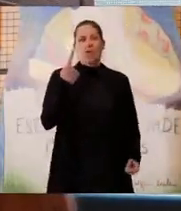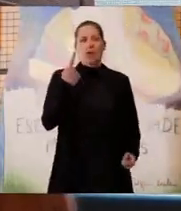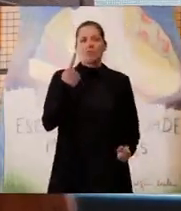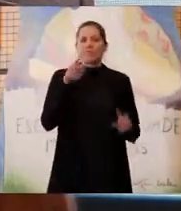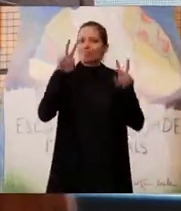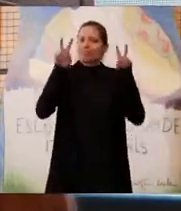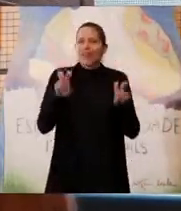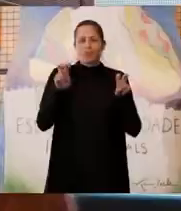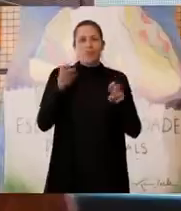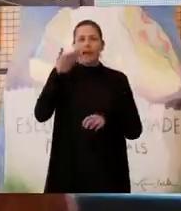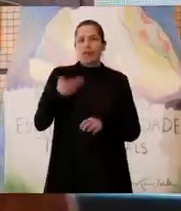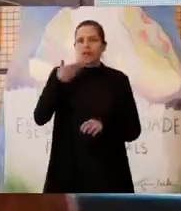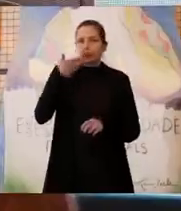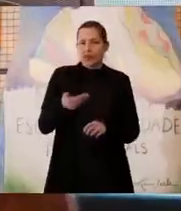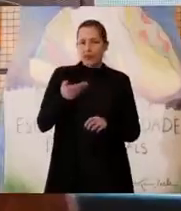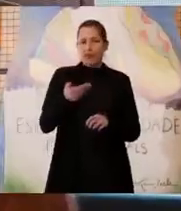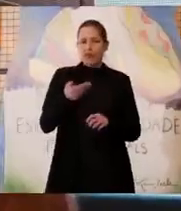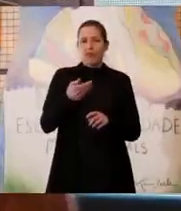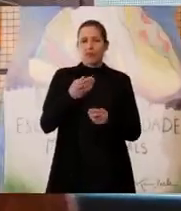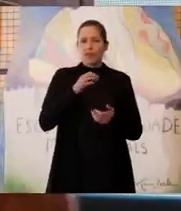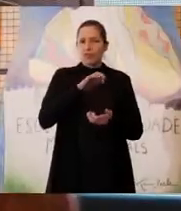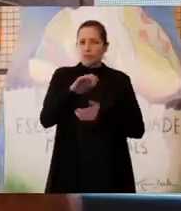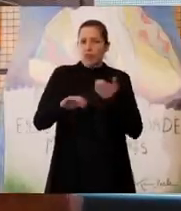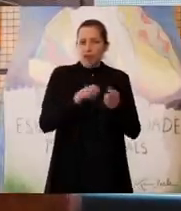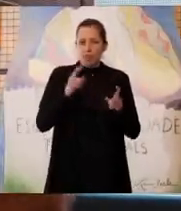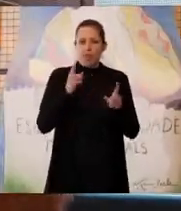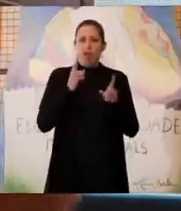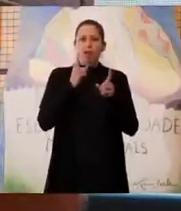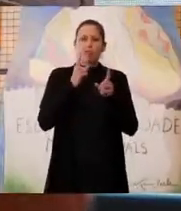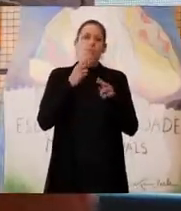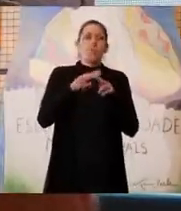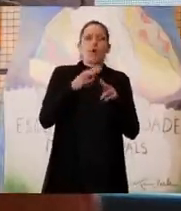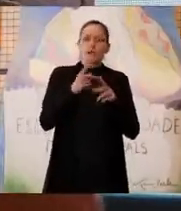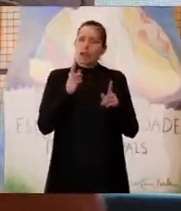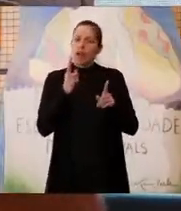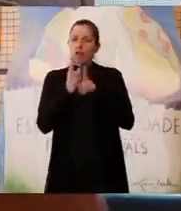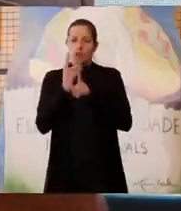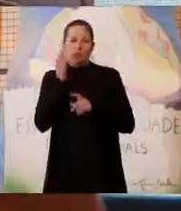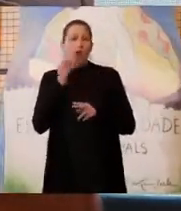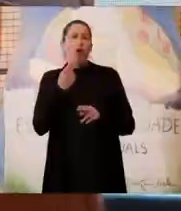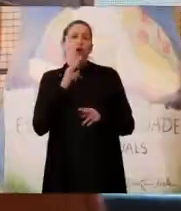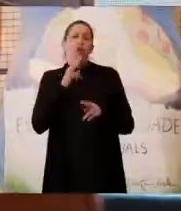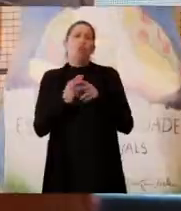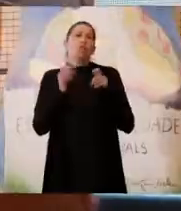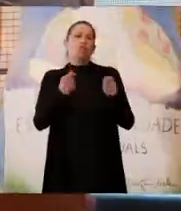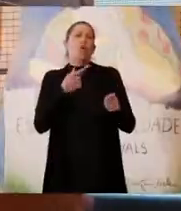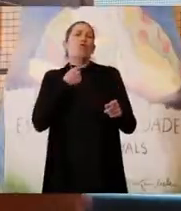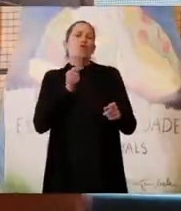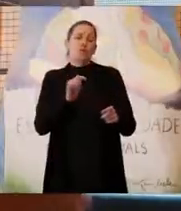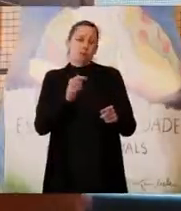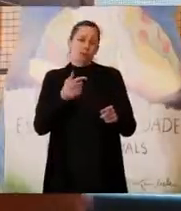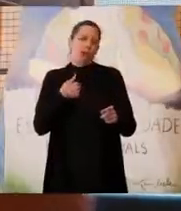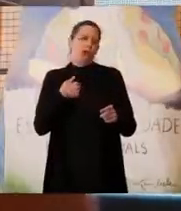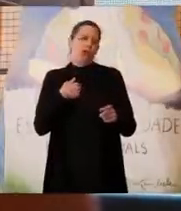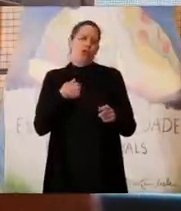violencia política contra las mujeres que no acaba de gustar mucho el nombre pero bueno a veces los nombres no los pongo yo y a lo